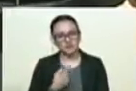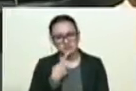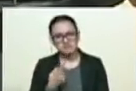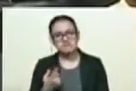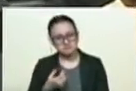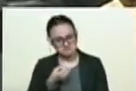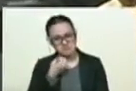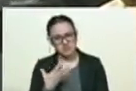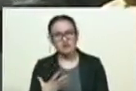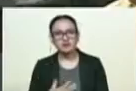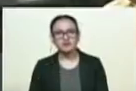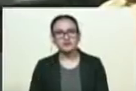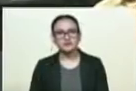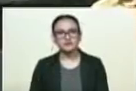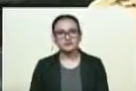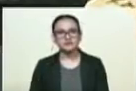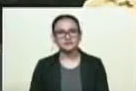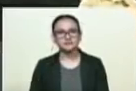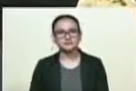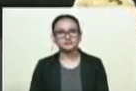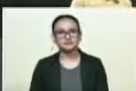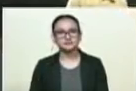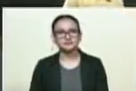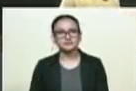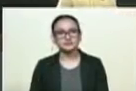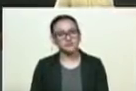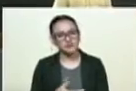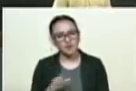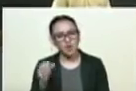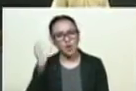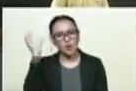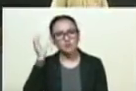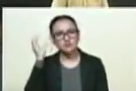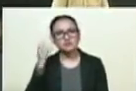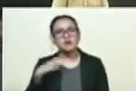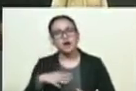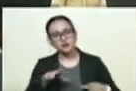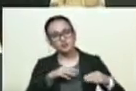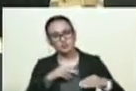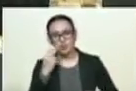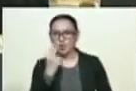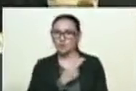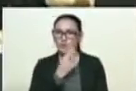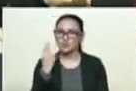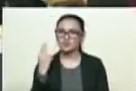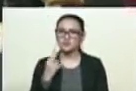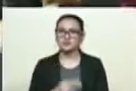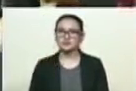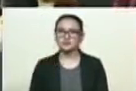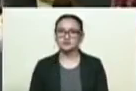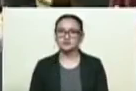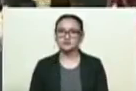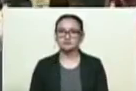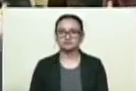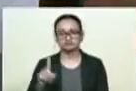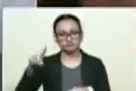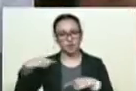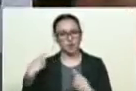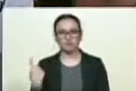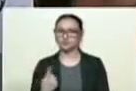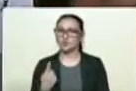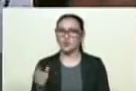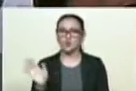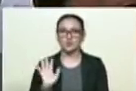está bien, con conciencia asumo el compromiso, pero no me vayan a dejar solos,